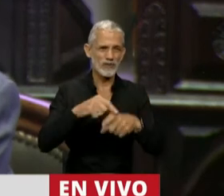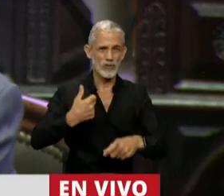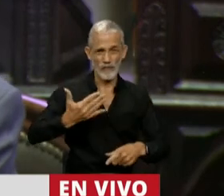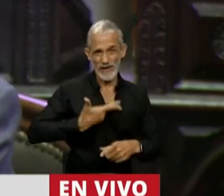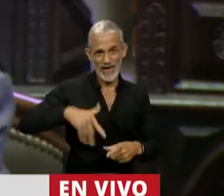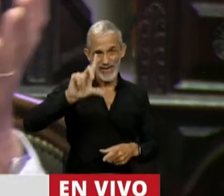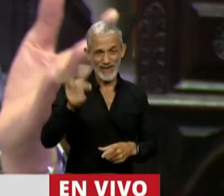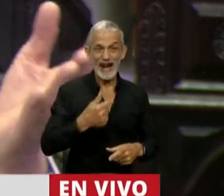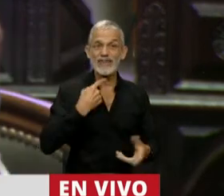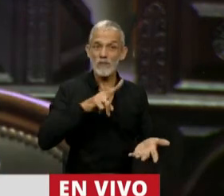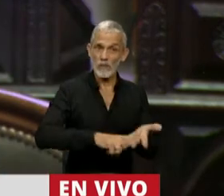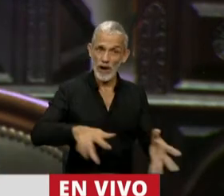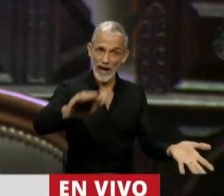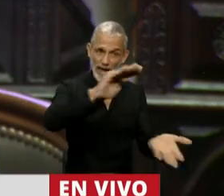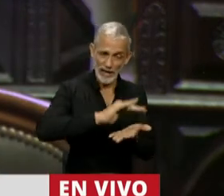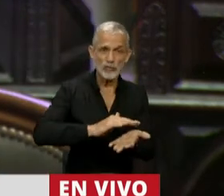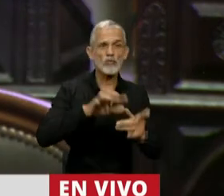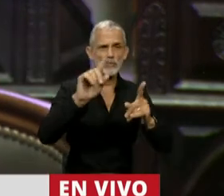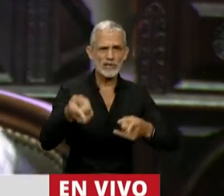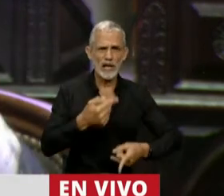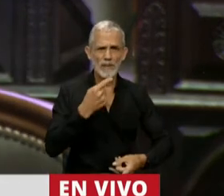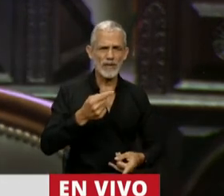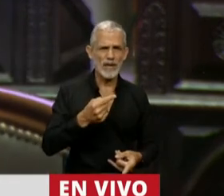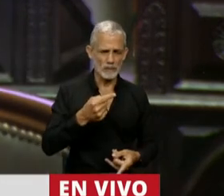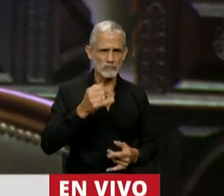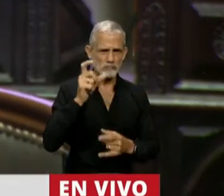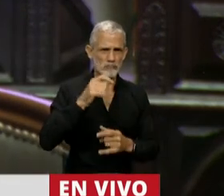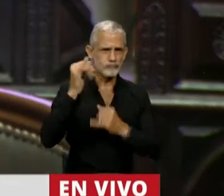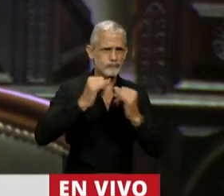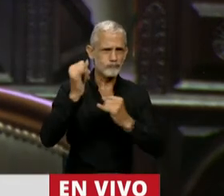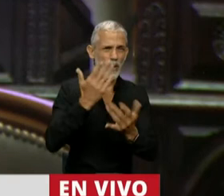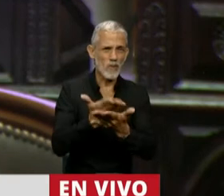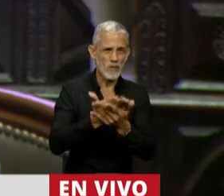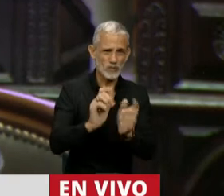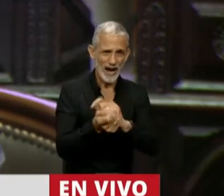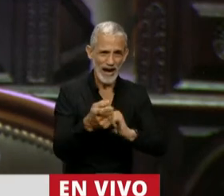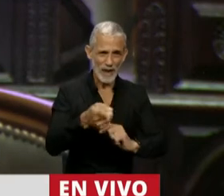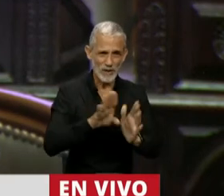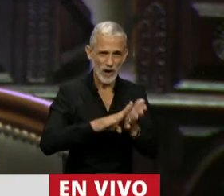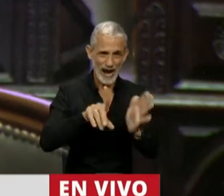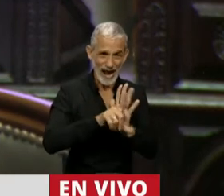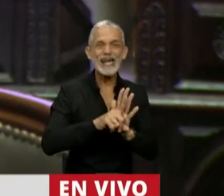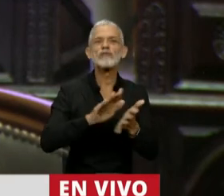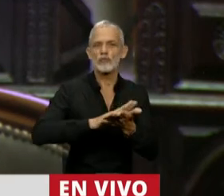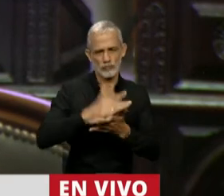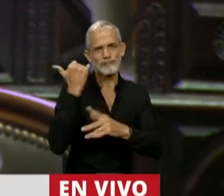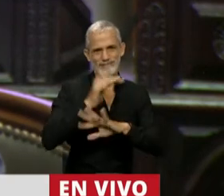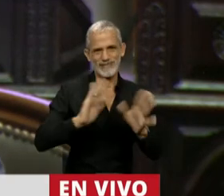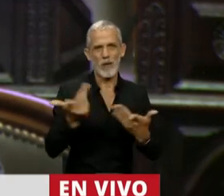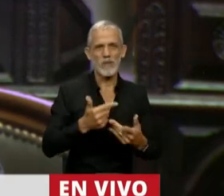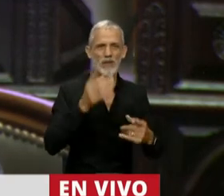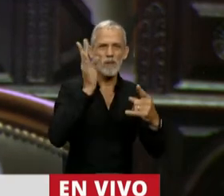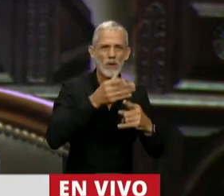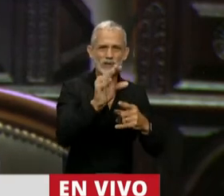de Impuestos, que también ha mencionado el miembro informante cuando propuso la modificación. Esa es la solución definitiva. Estos